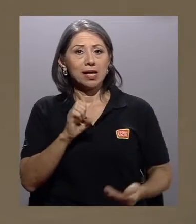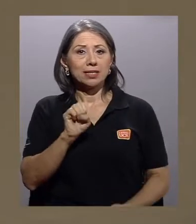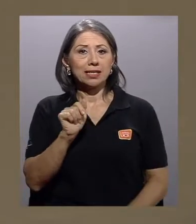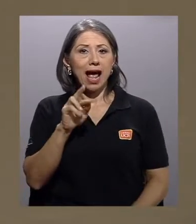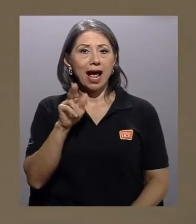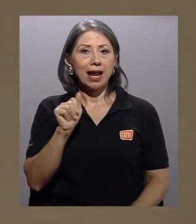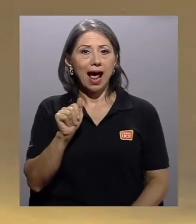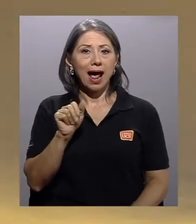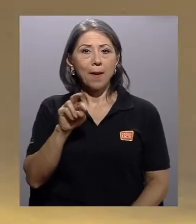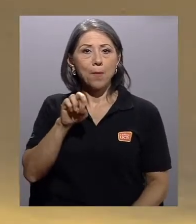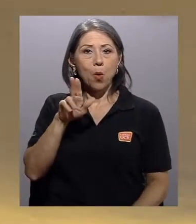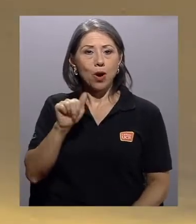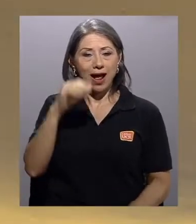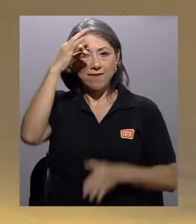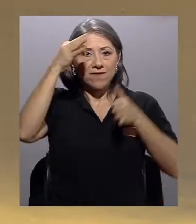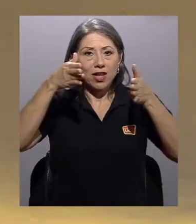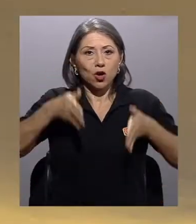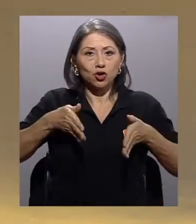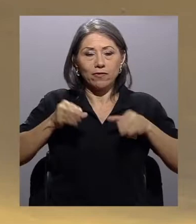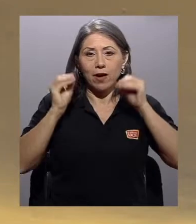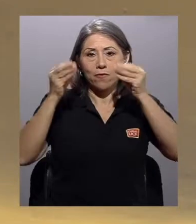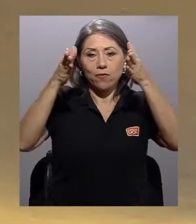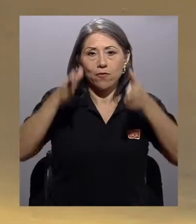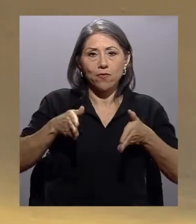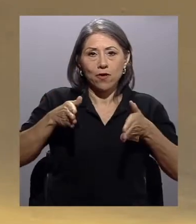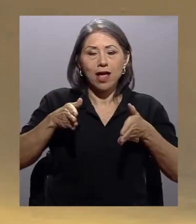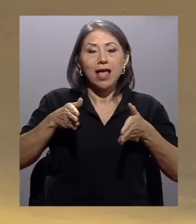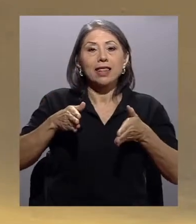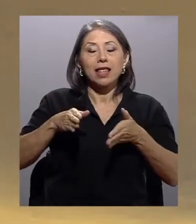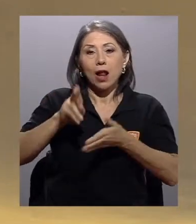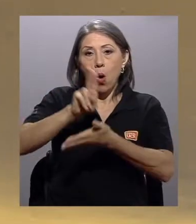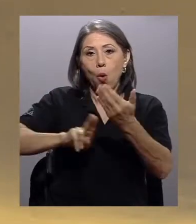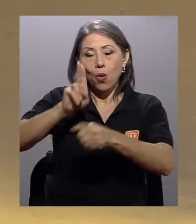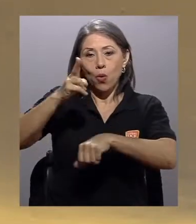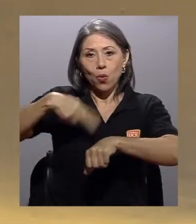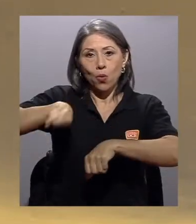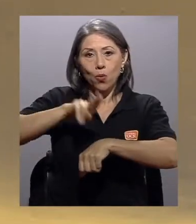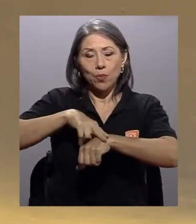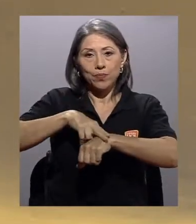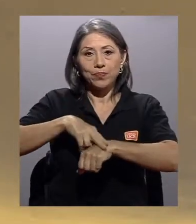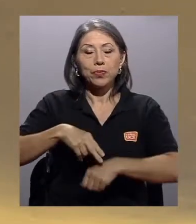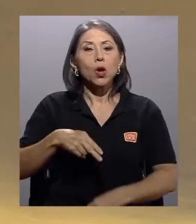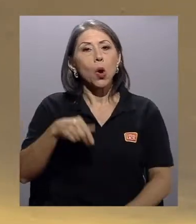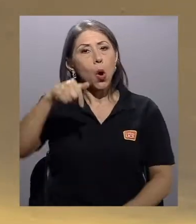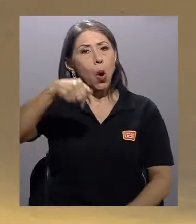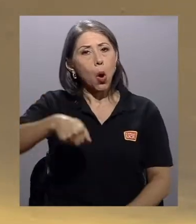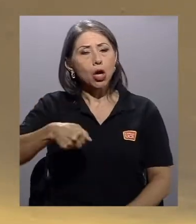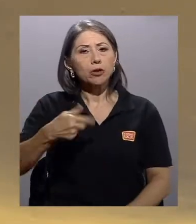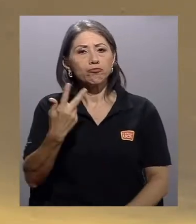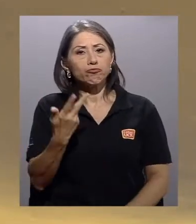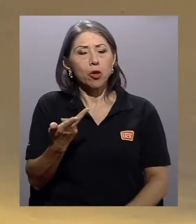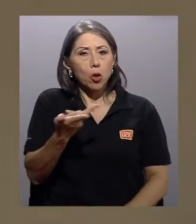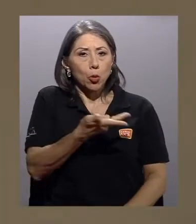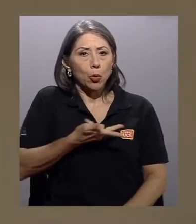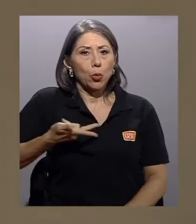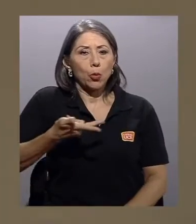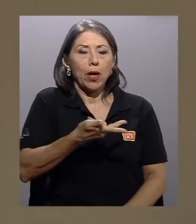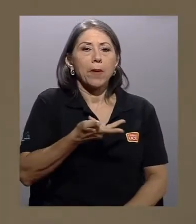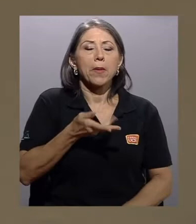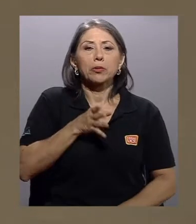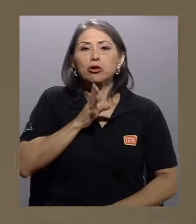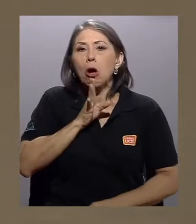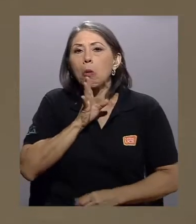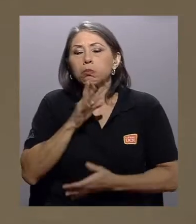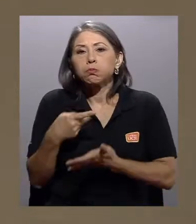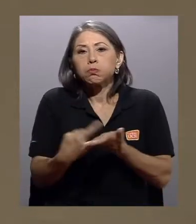acompaña Sara Mora, filósofa, académica de la Escuela de la Universidad Nacional. Y para el día de hoy vamos a